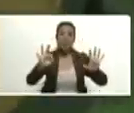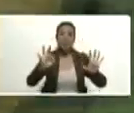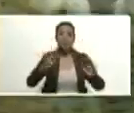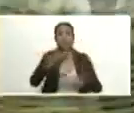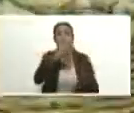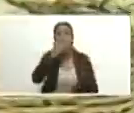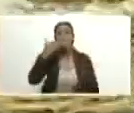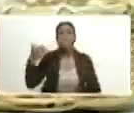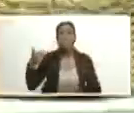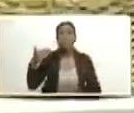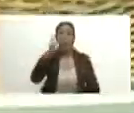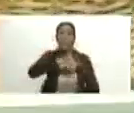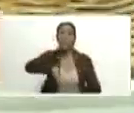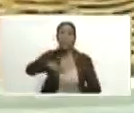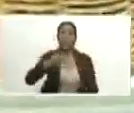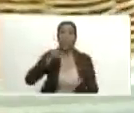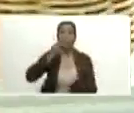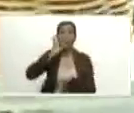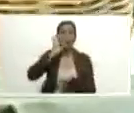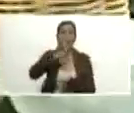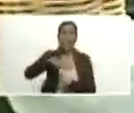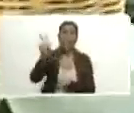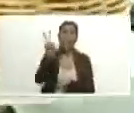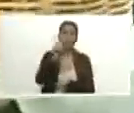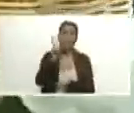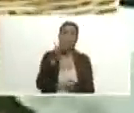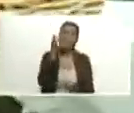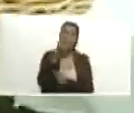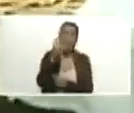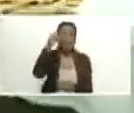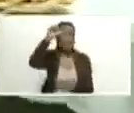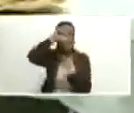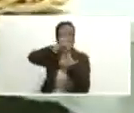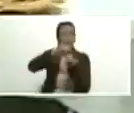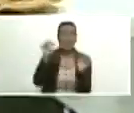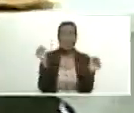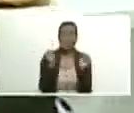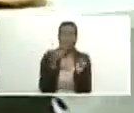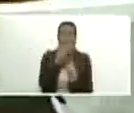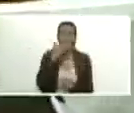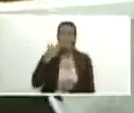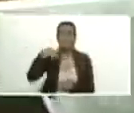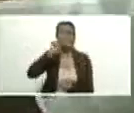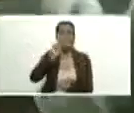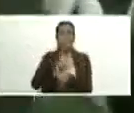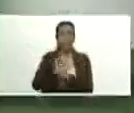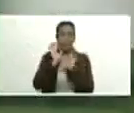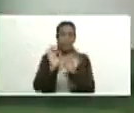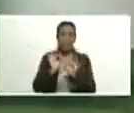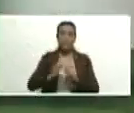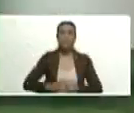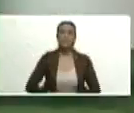de Venezuela. ¡Viva Mérida, vale! Siempre Mérida. Bueno, gracias, Mari, presidente. Muchas gracias. Por aquí vamos.